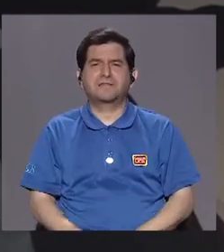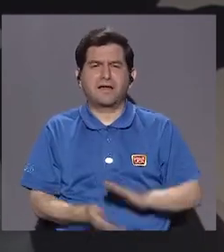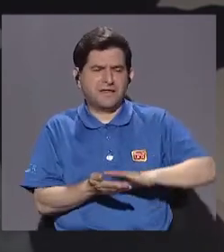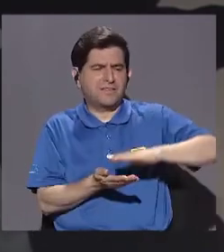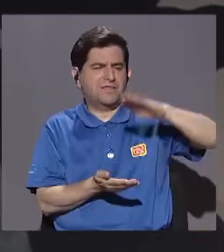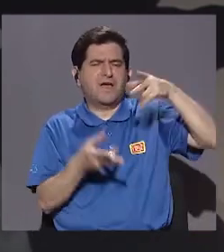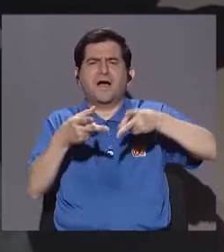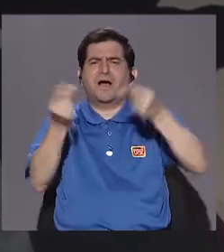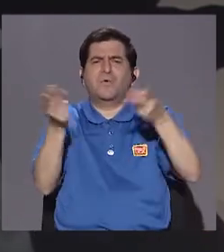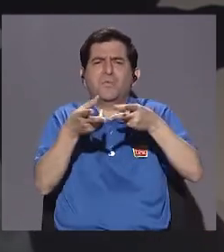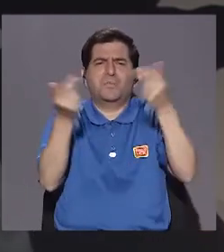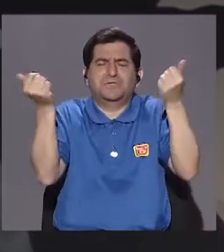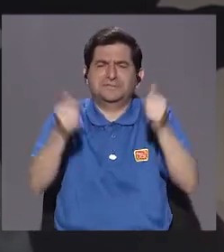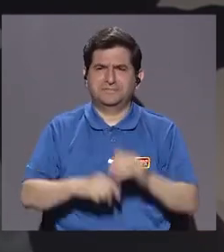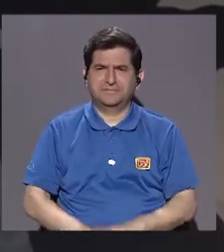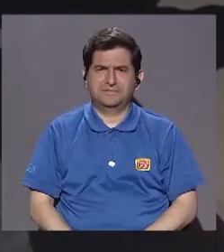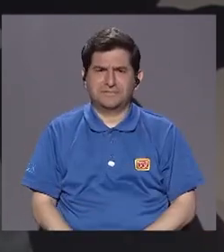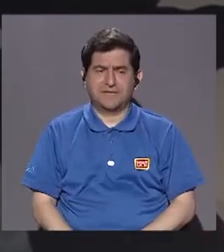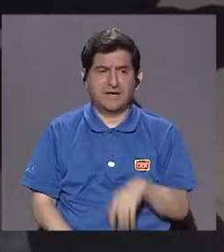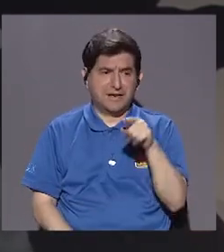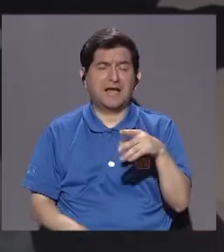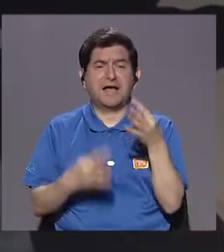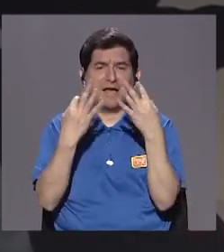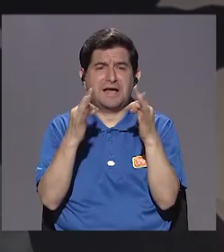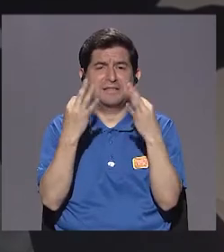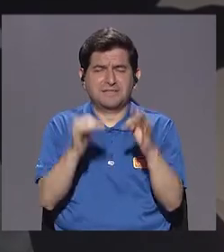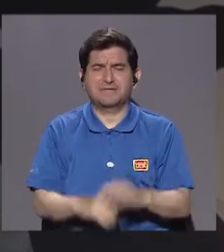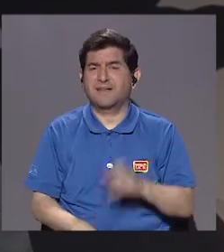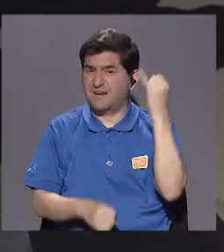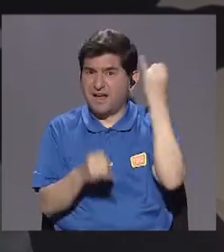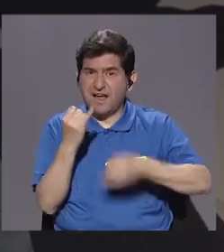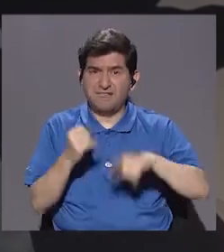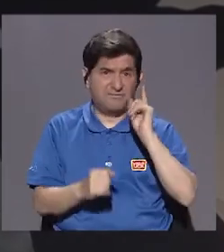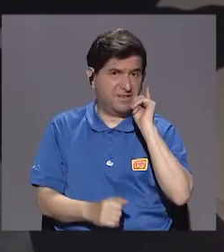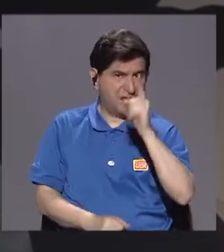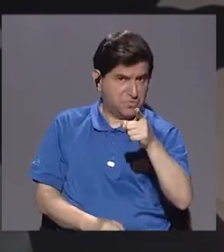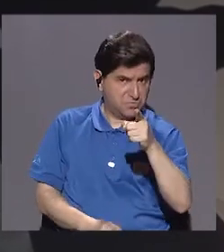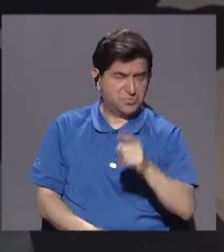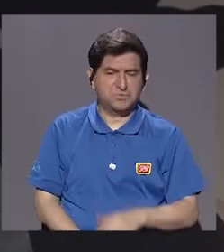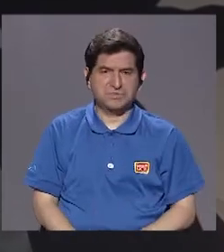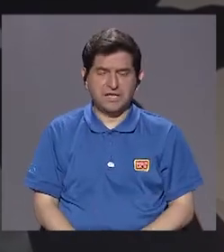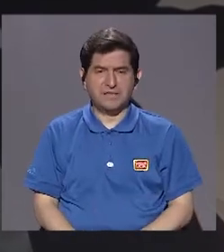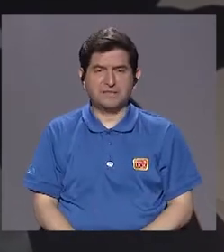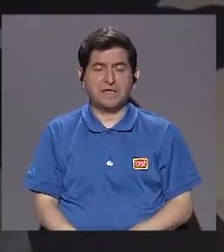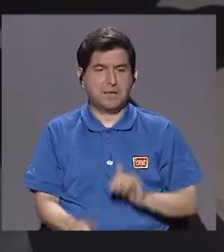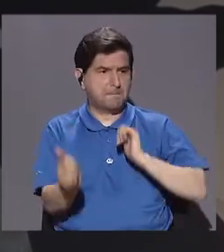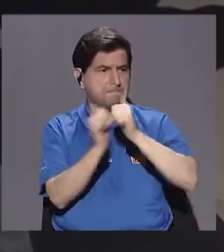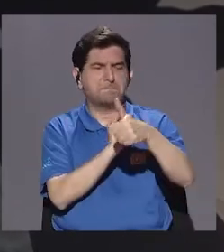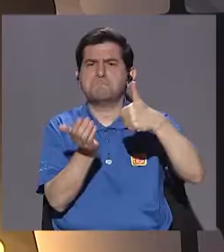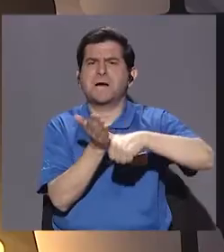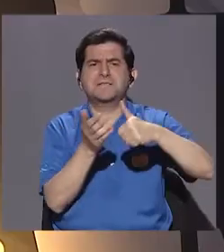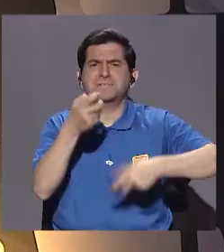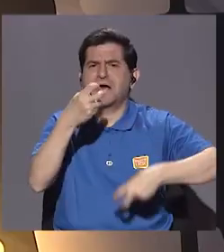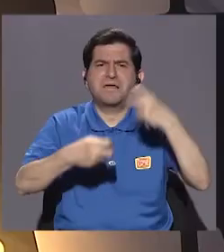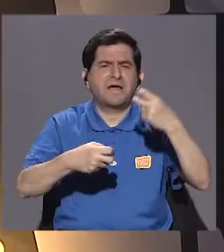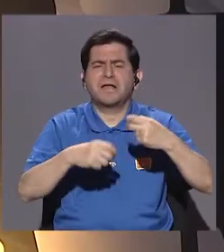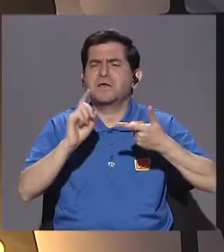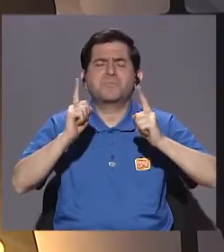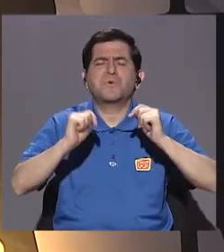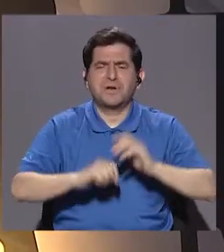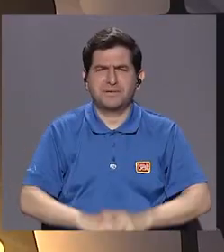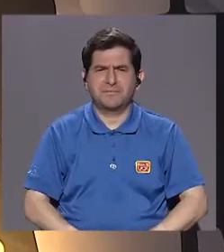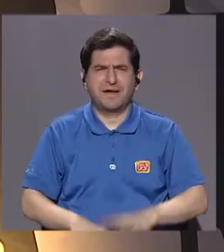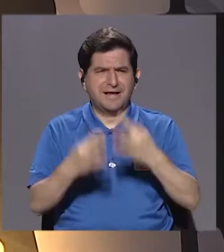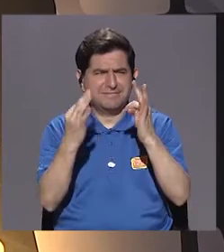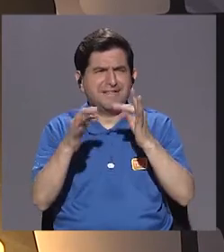gastos que es básicamente lo que pretenden porque al final usted al pasar la elección fue cual es el problema que un manuel